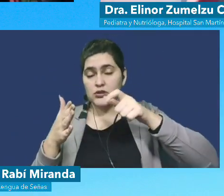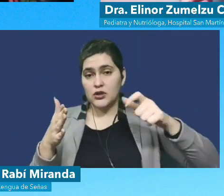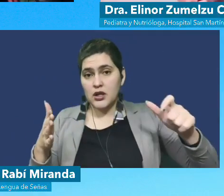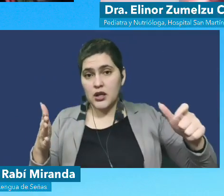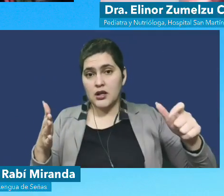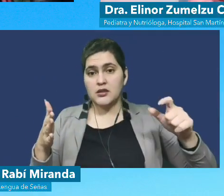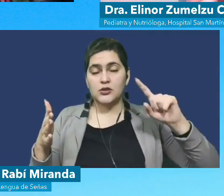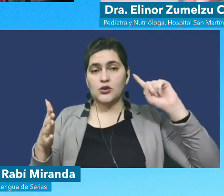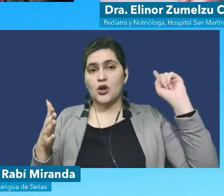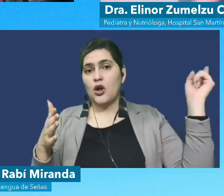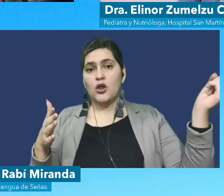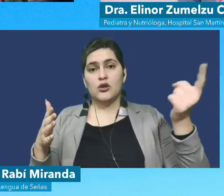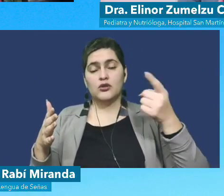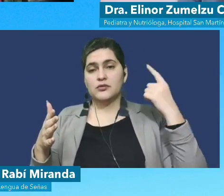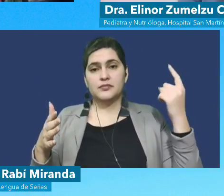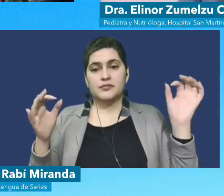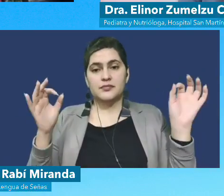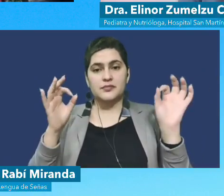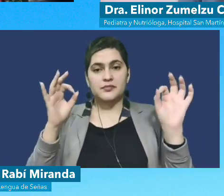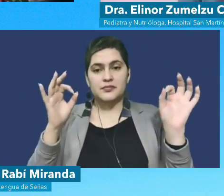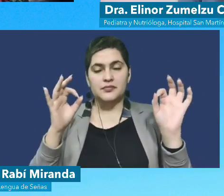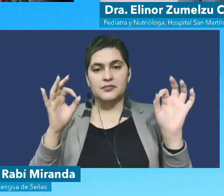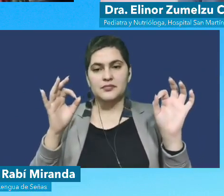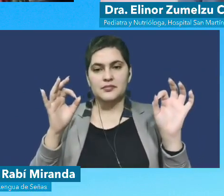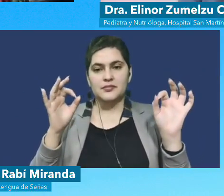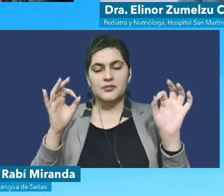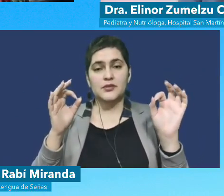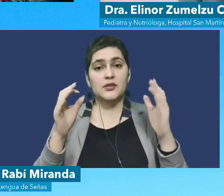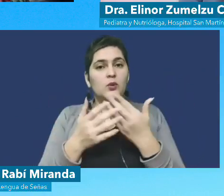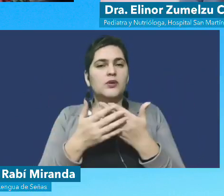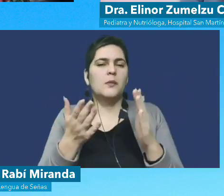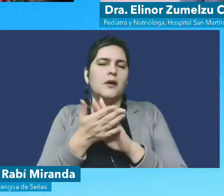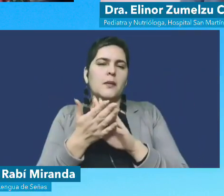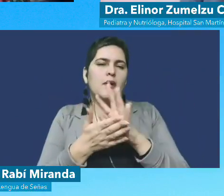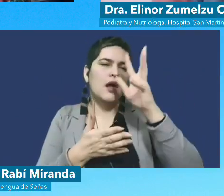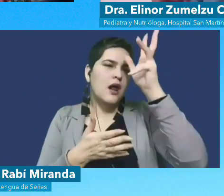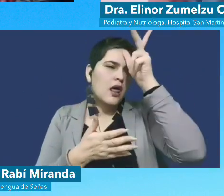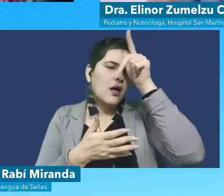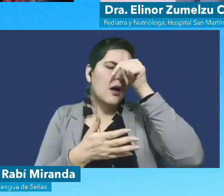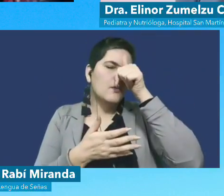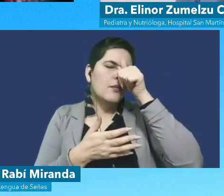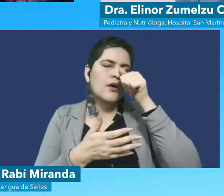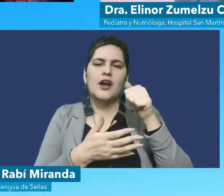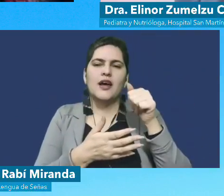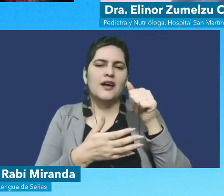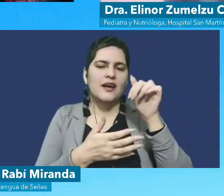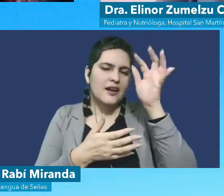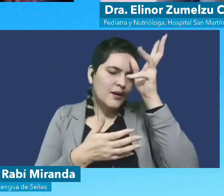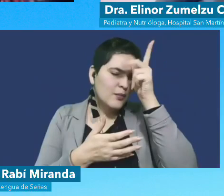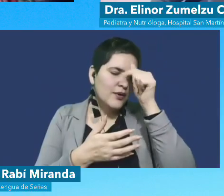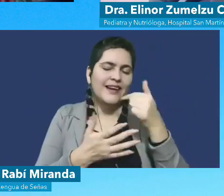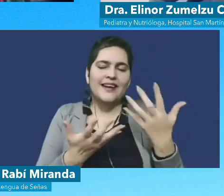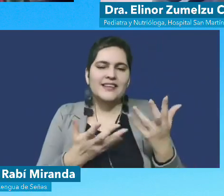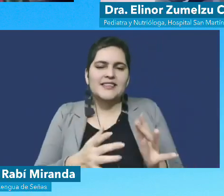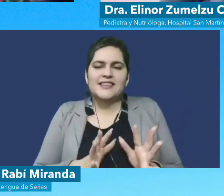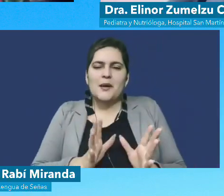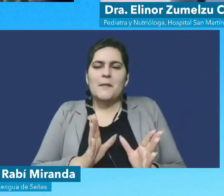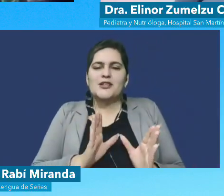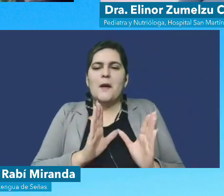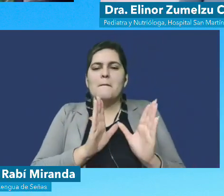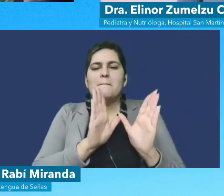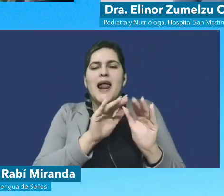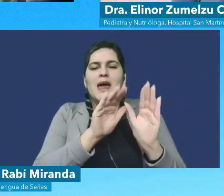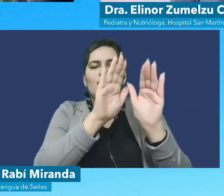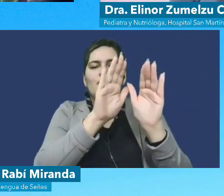sino que ustedes cuando uno se enamora, ¿qué dice? Siento, porque sin mariposa en la panza, no en